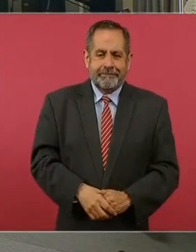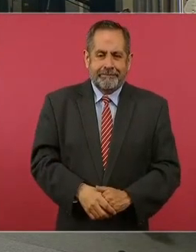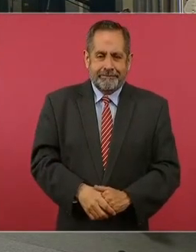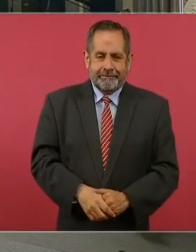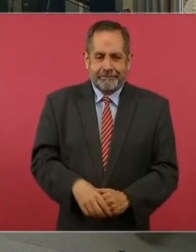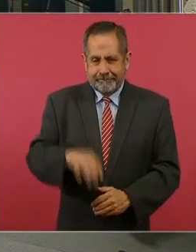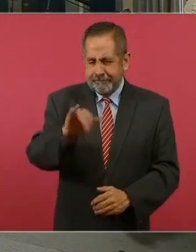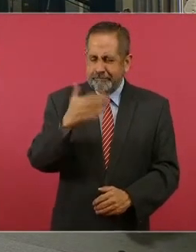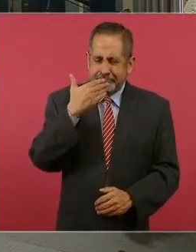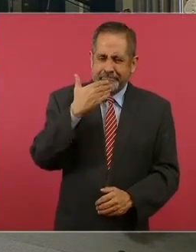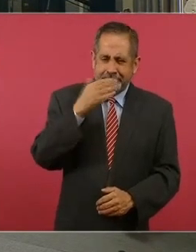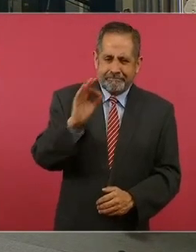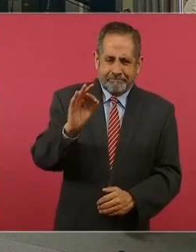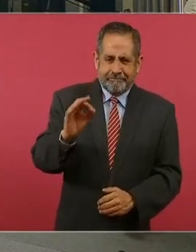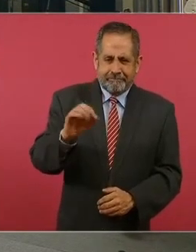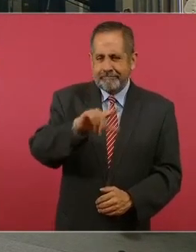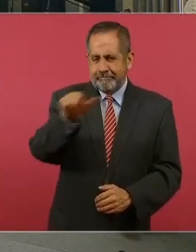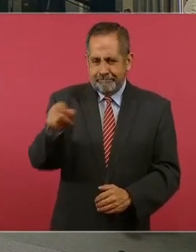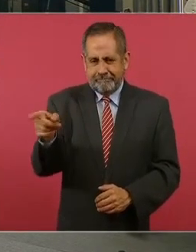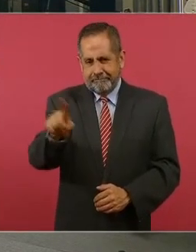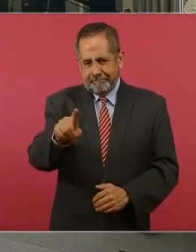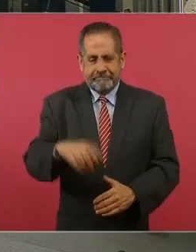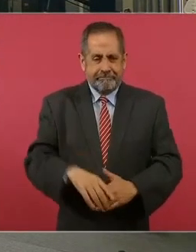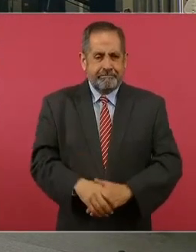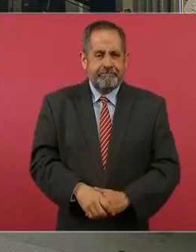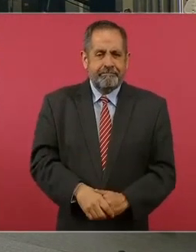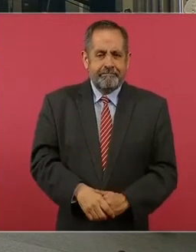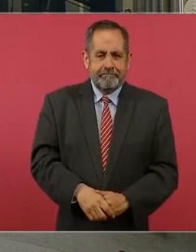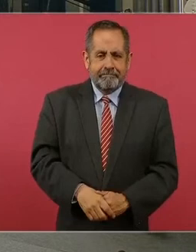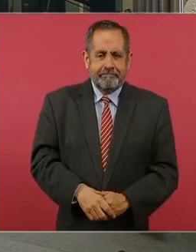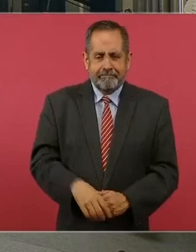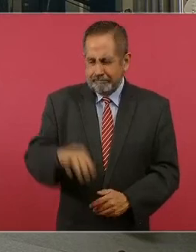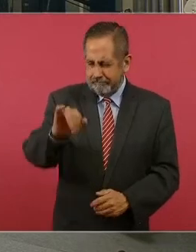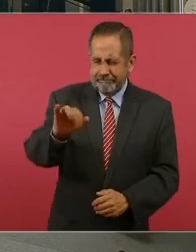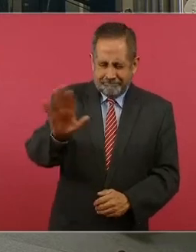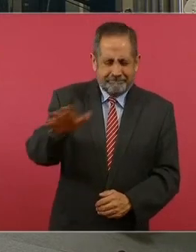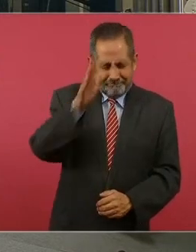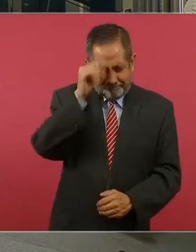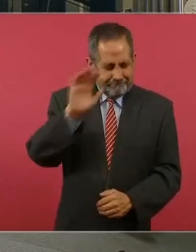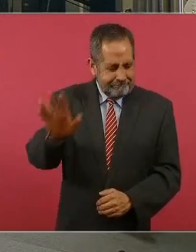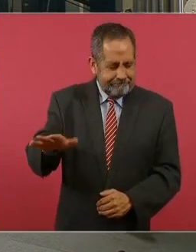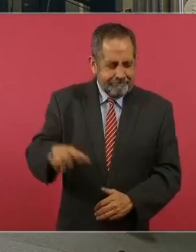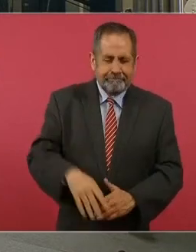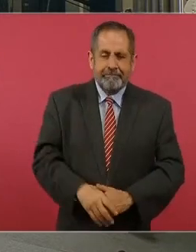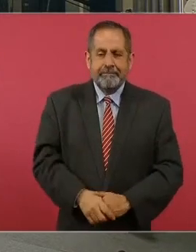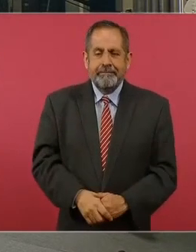Sí, está bien. Y luego ella, sí, va. Sí, de acuerdo.